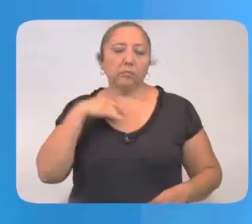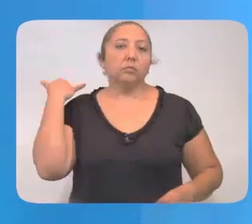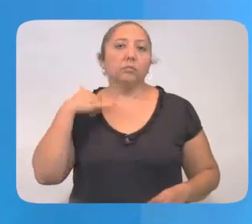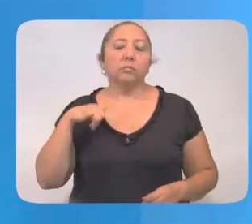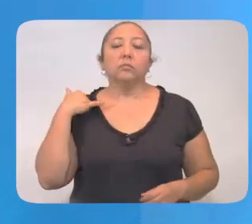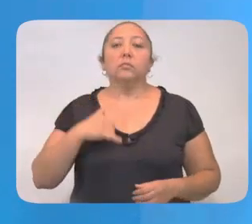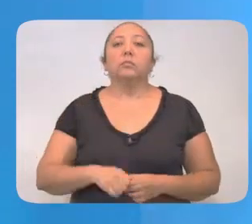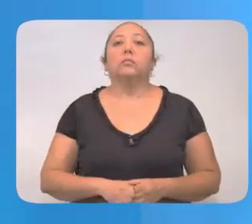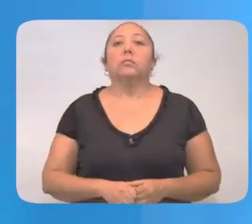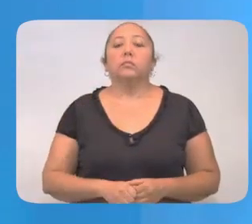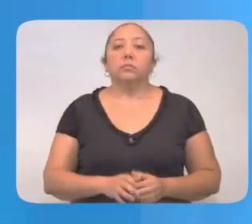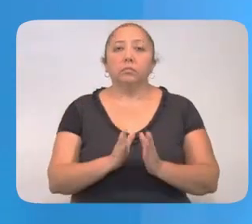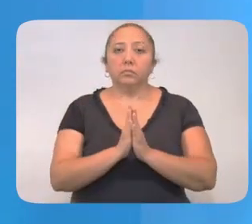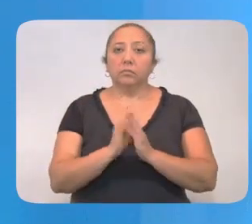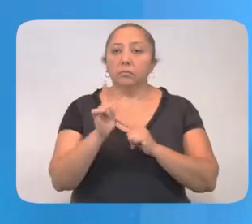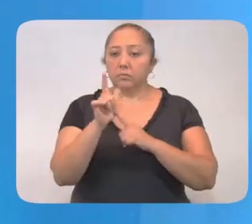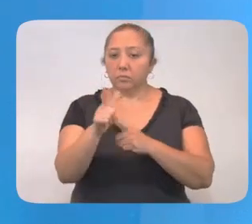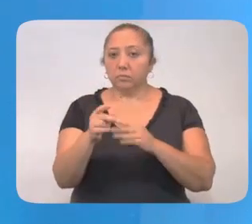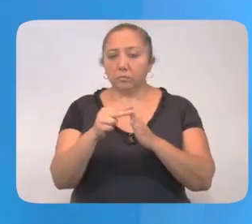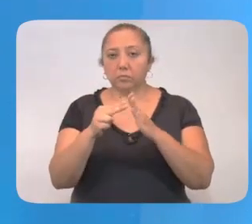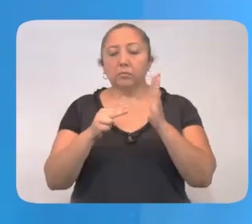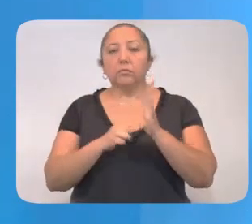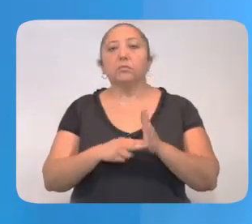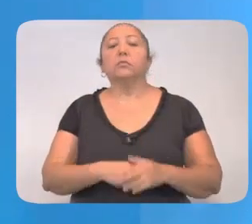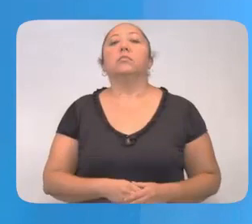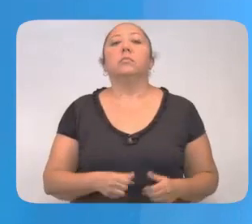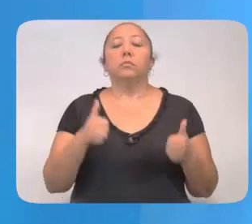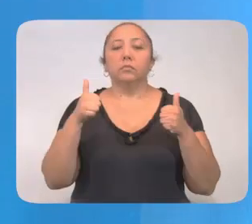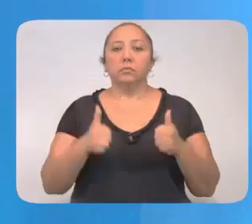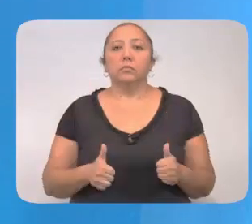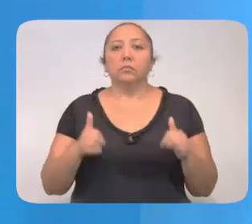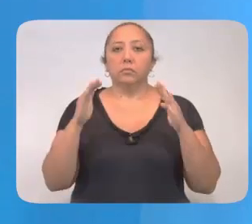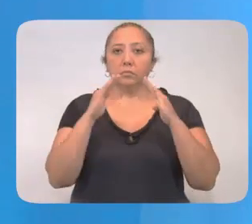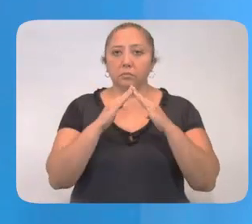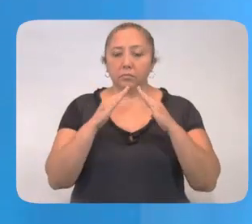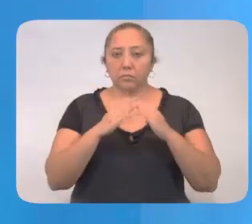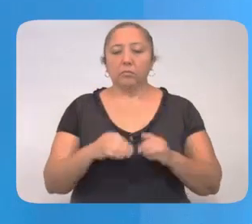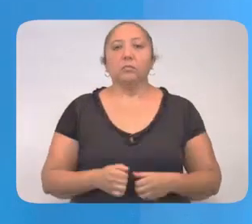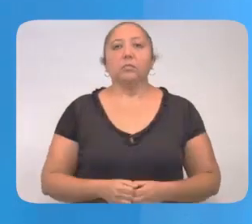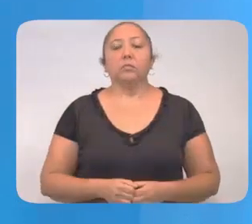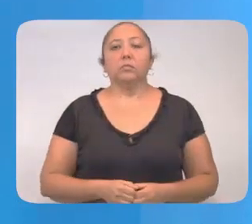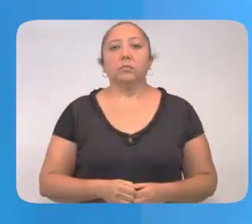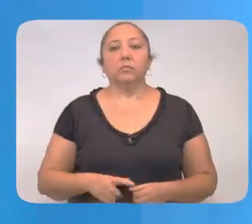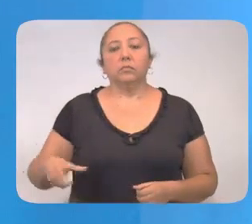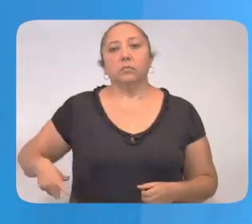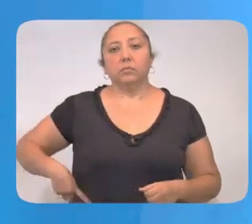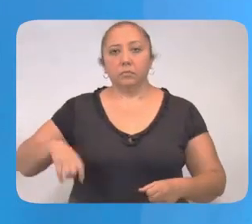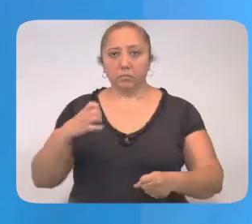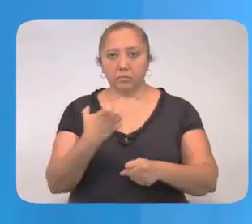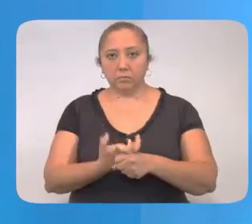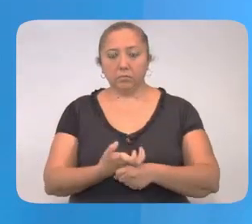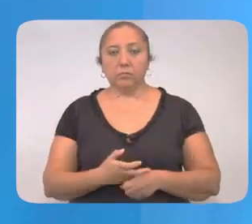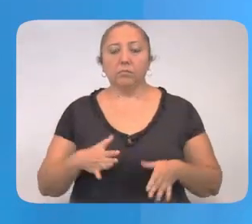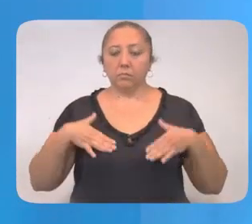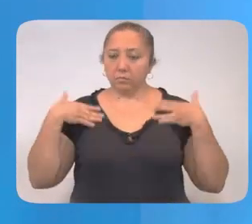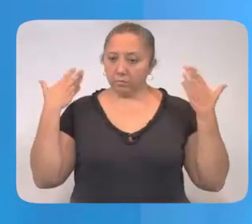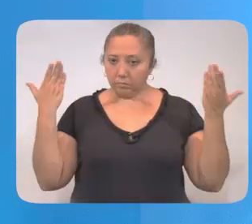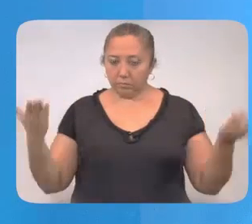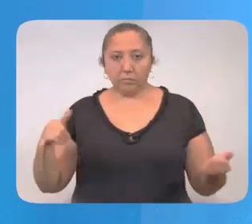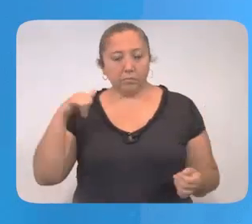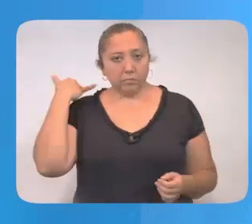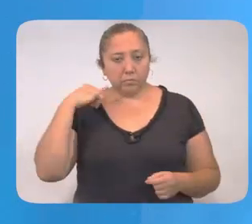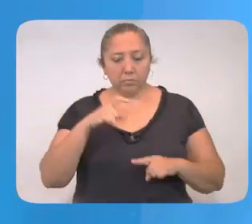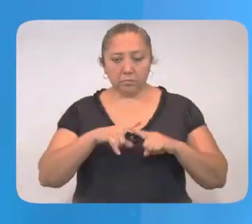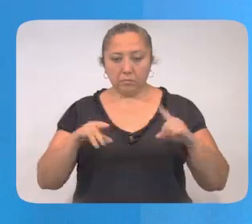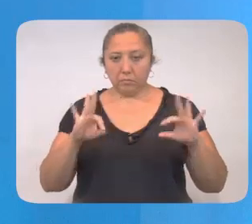yucatecos. Los invitamos a seguirlas de manera estricta y a quedarse en sus casas. El gobierno del estado ha puesto a disposición de los